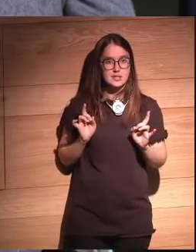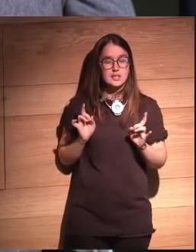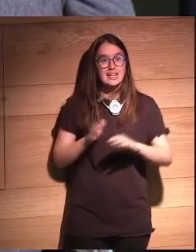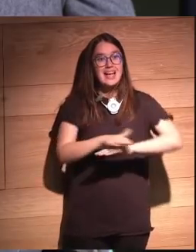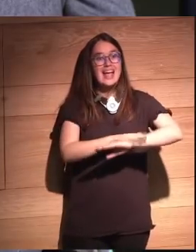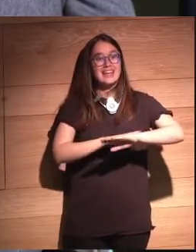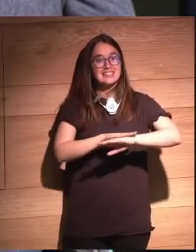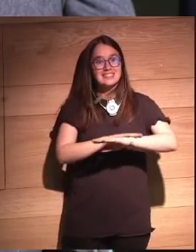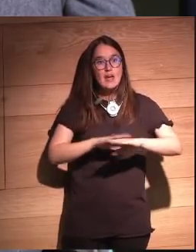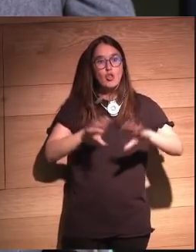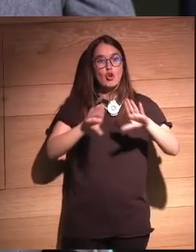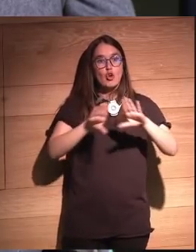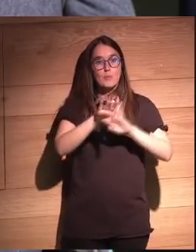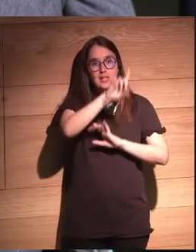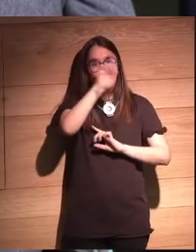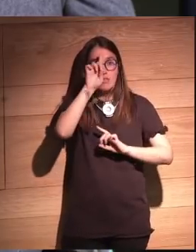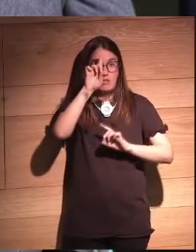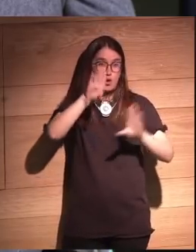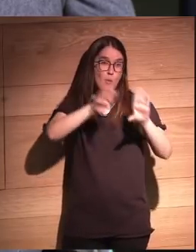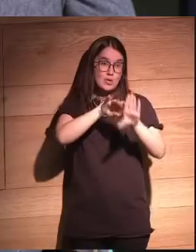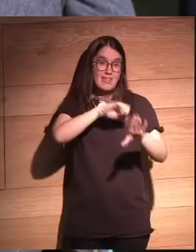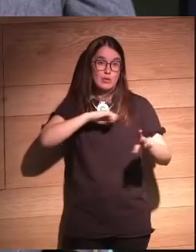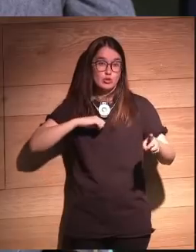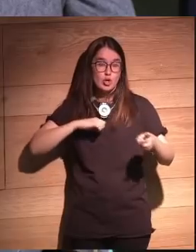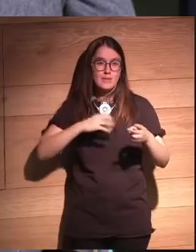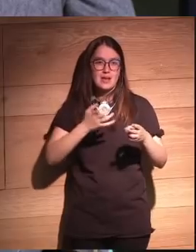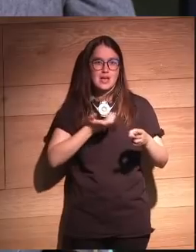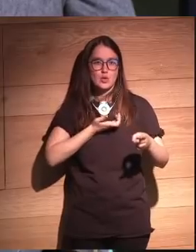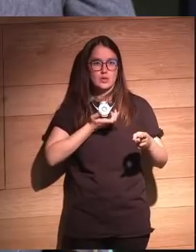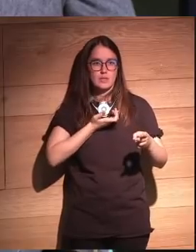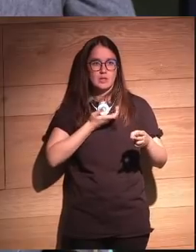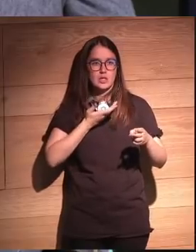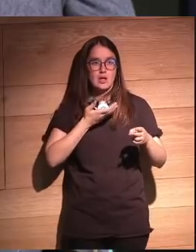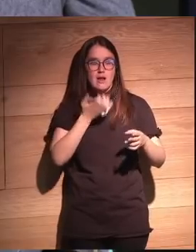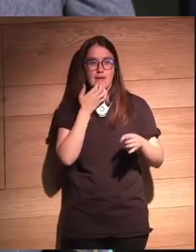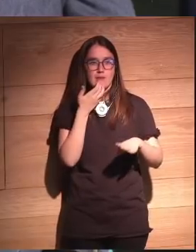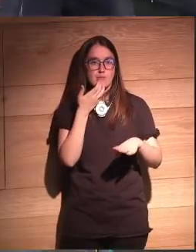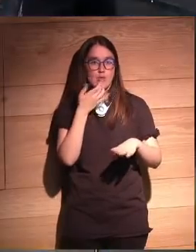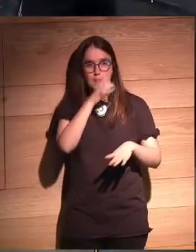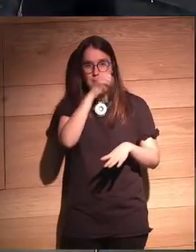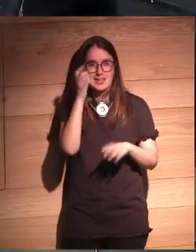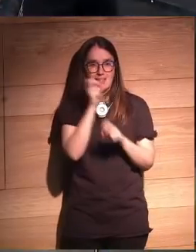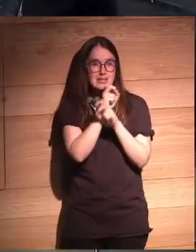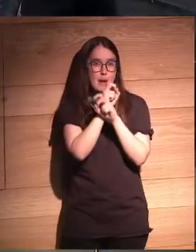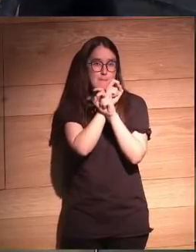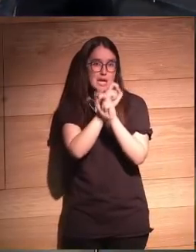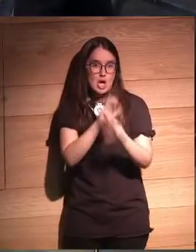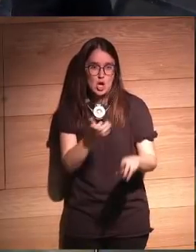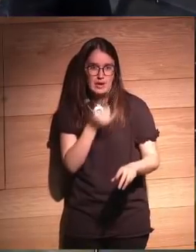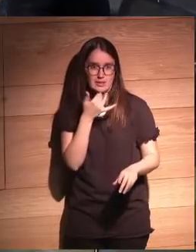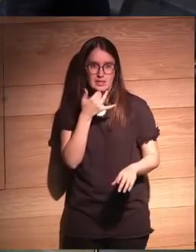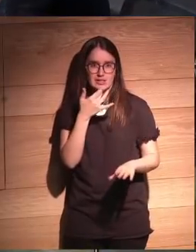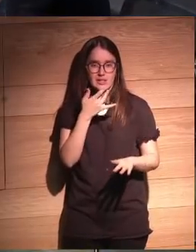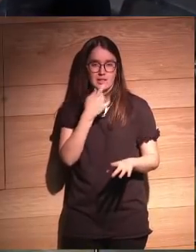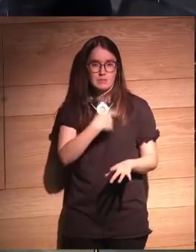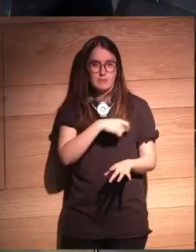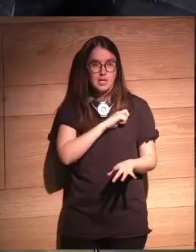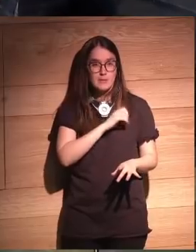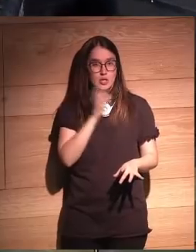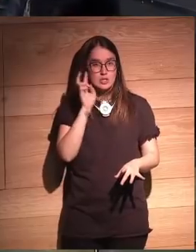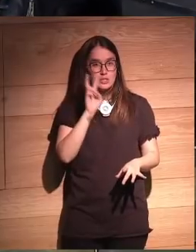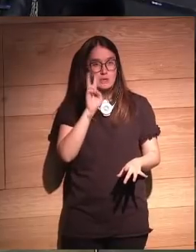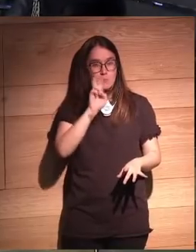Estado, comunidad autónoma y ayuntamiento. El ejemplo de Madrid es de los peores que hay en el Estado español. Pero si nos